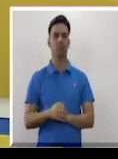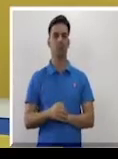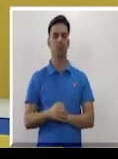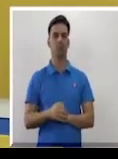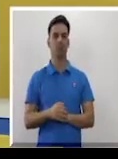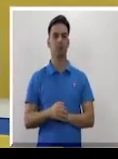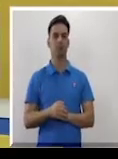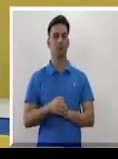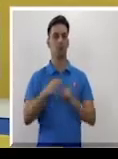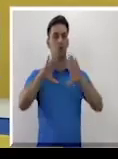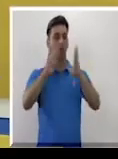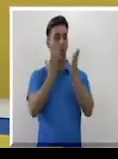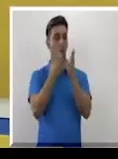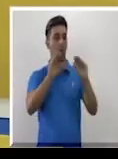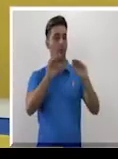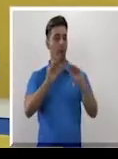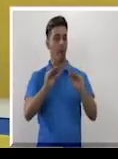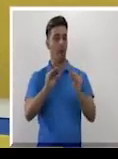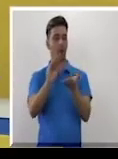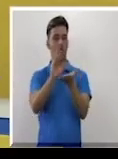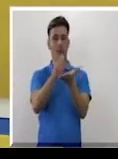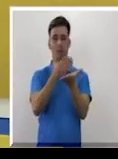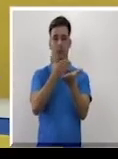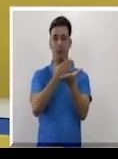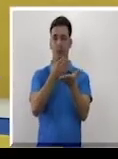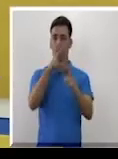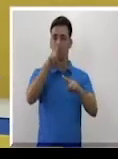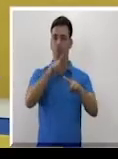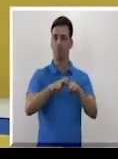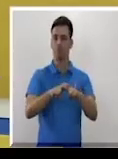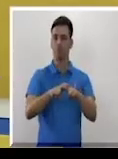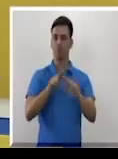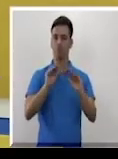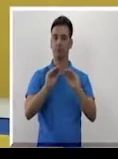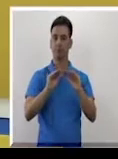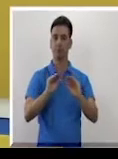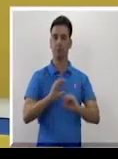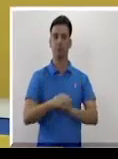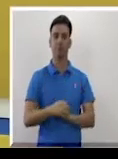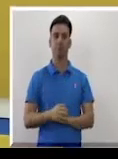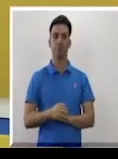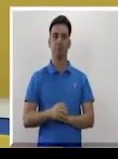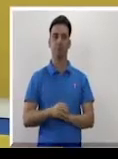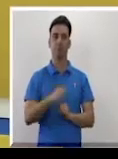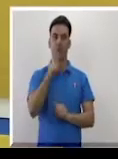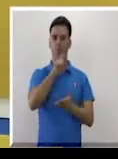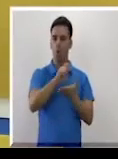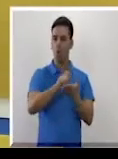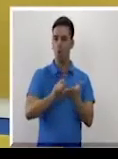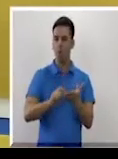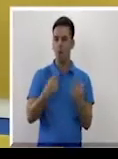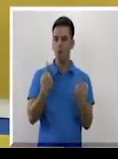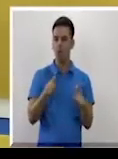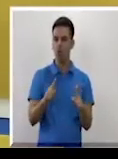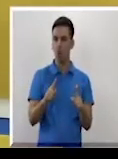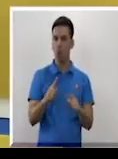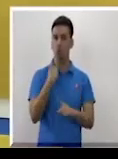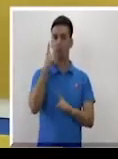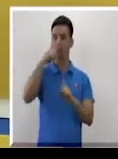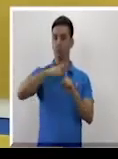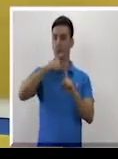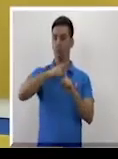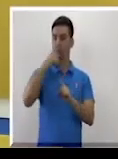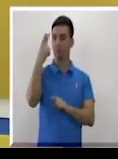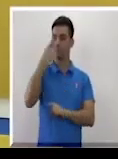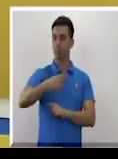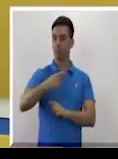a tener nuestro libro de texto con nosotros para copiar solo el ejercicio